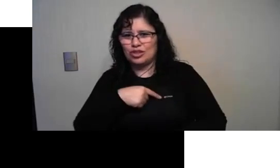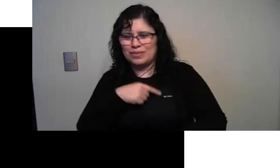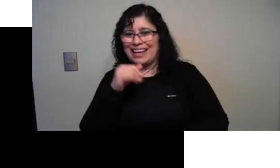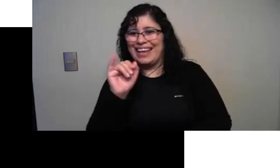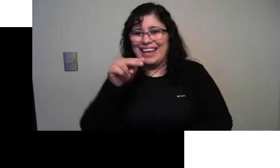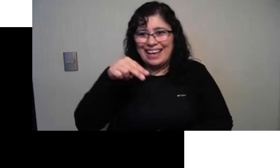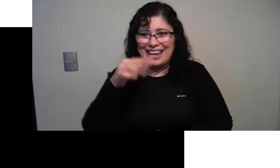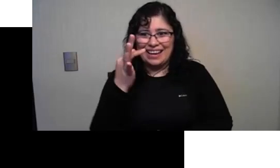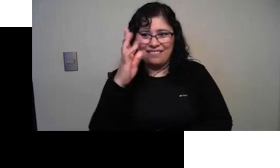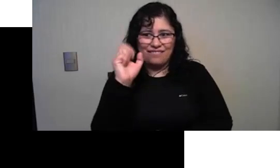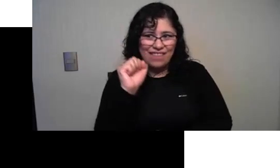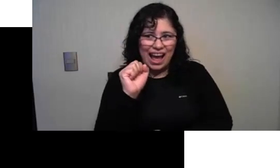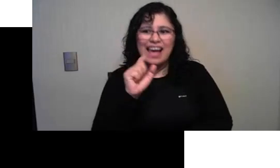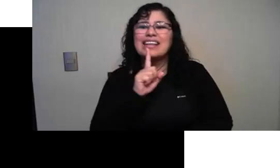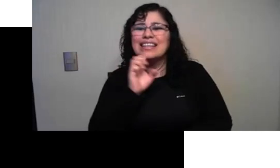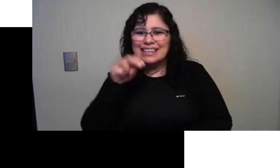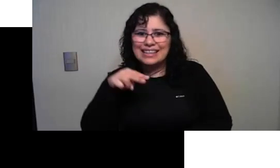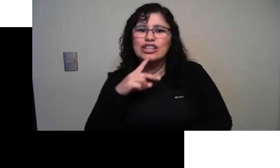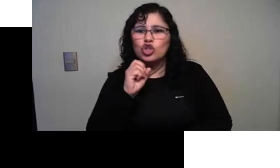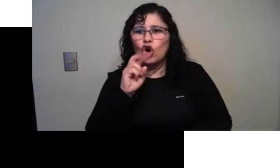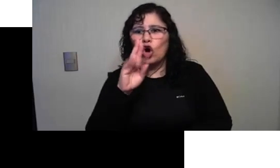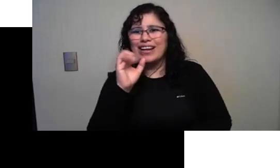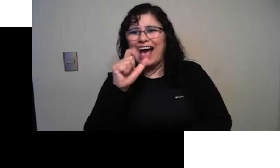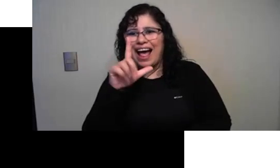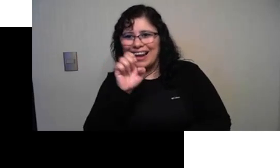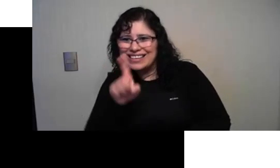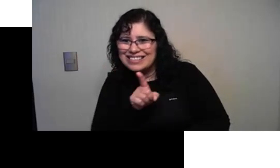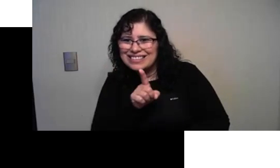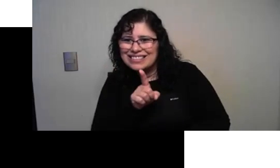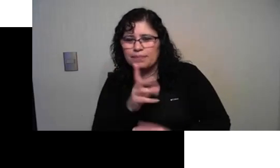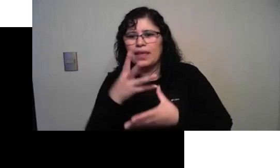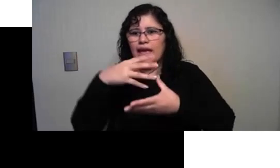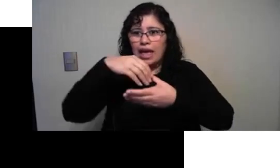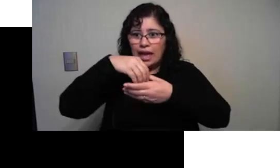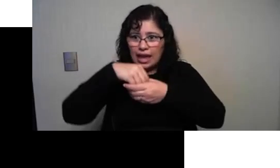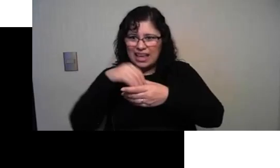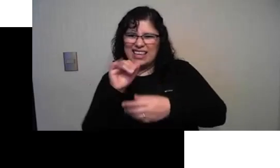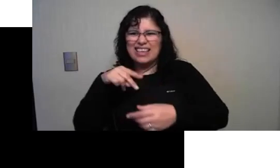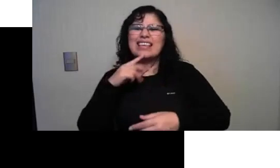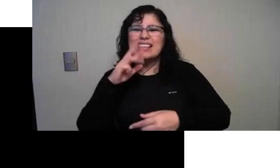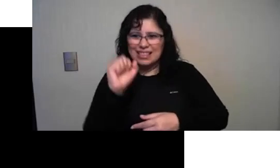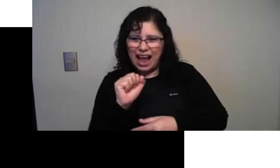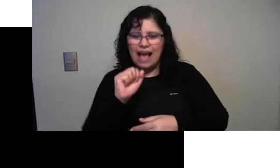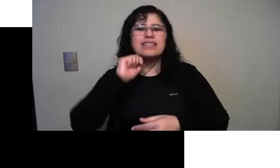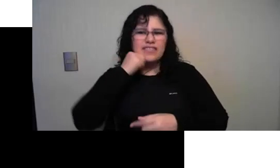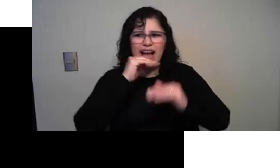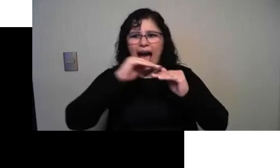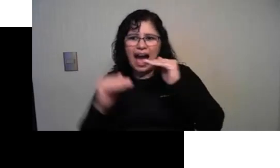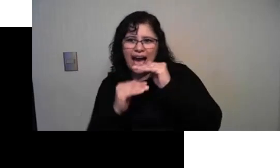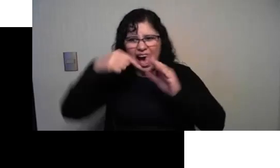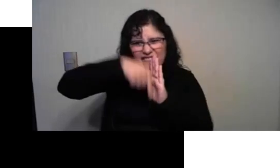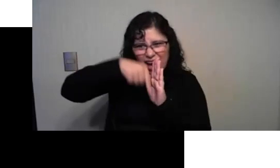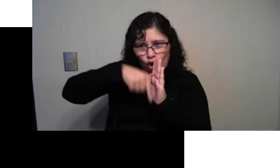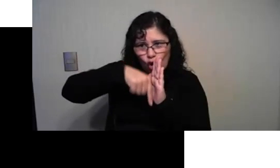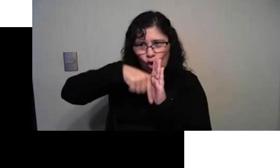infratentoriales, porque si esto es el tentorio, infra significa debajo de, ¿ya? Es un compartimento que está